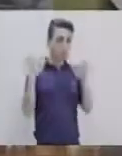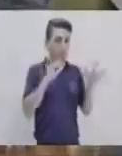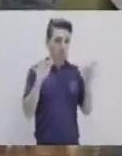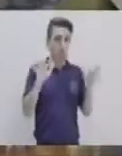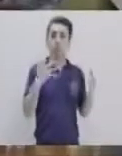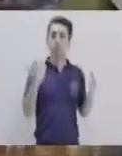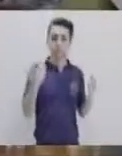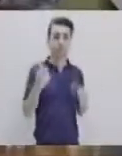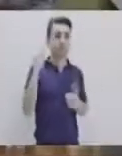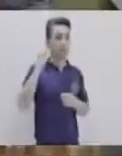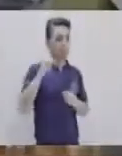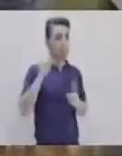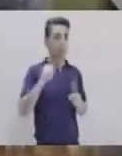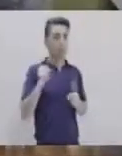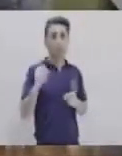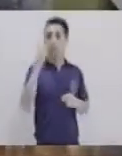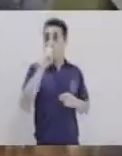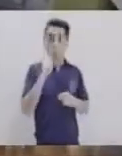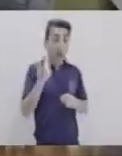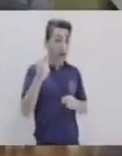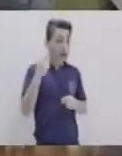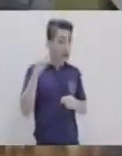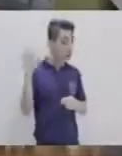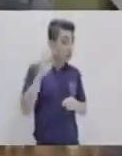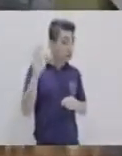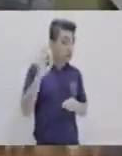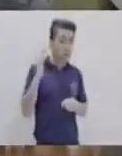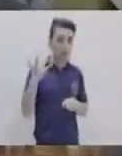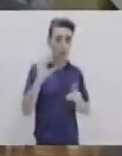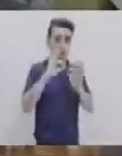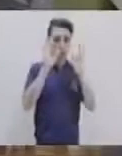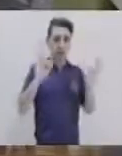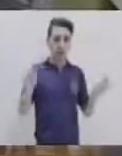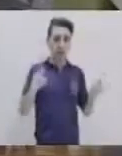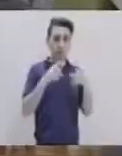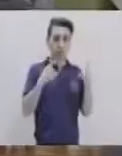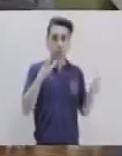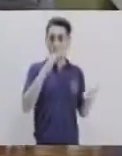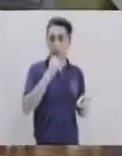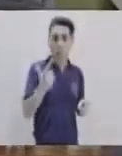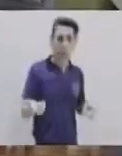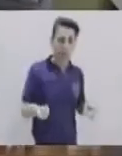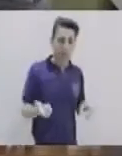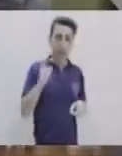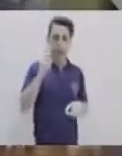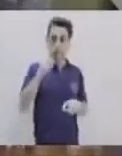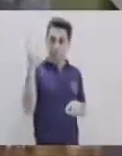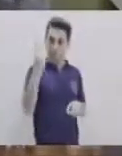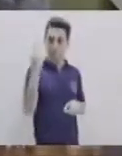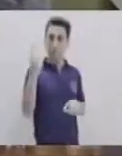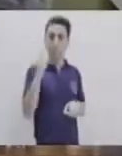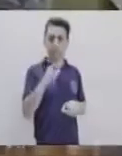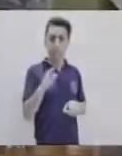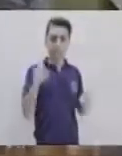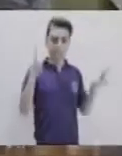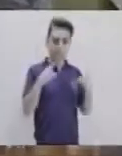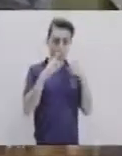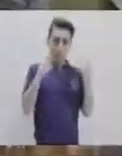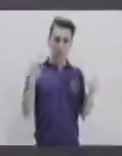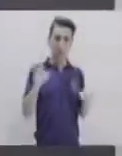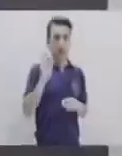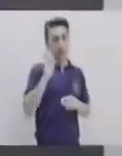sinfonía o algo parecido. Exacto, si no hubiera sonido, esta forma de música no podría existir. Es el fundamento de la